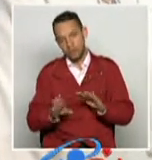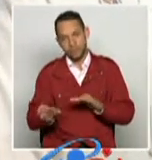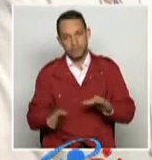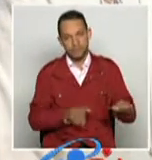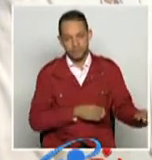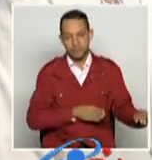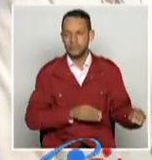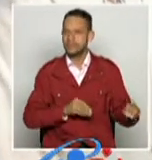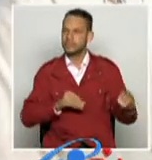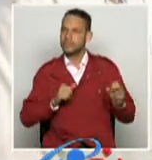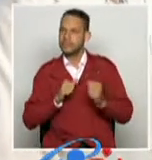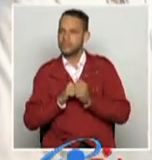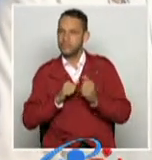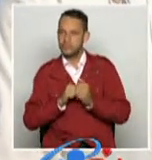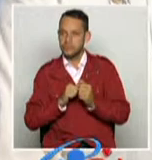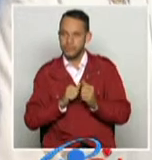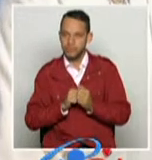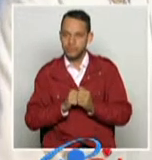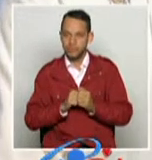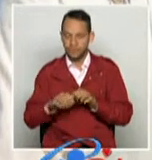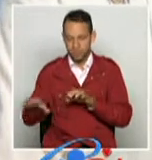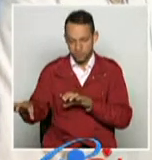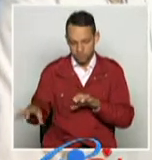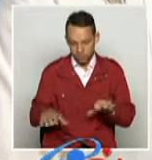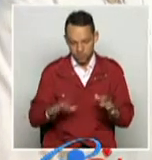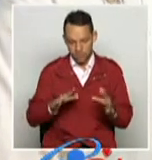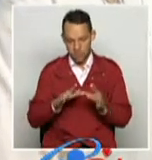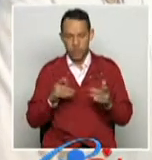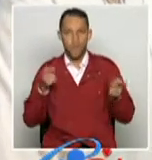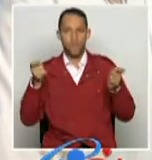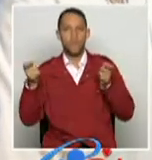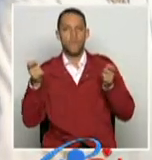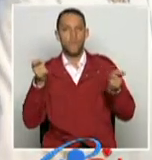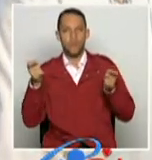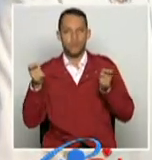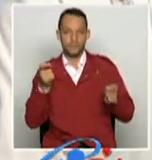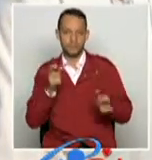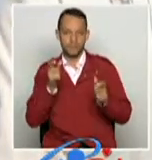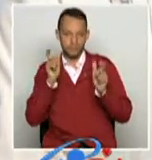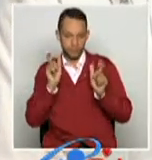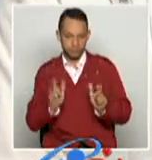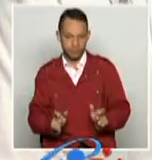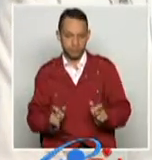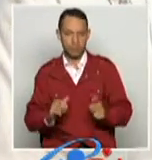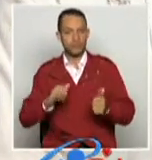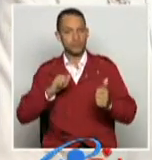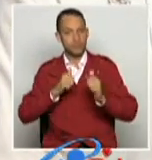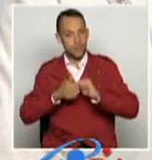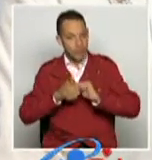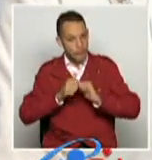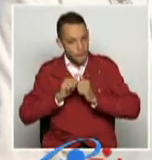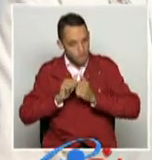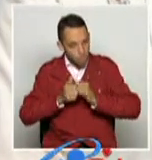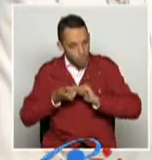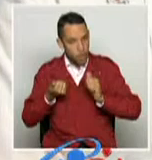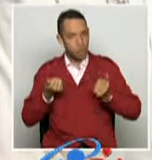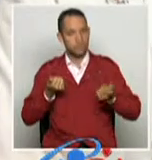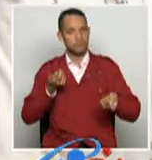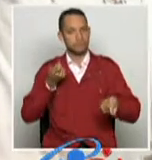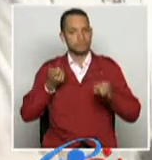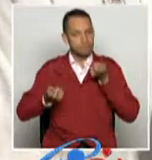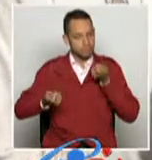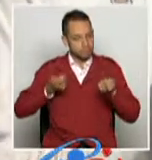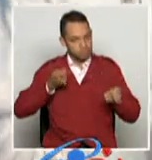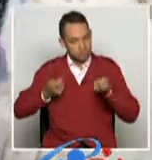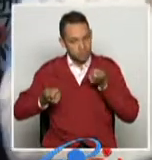Obviamente esto va acompañado de un plancito casero que siempre mandamos a los pacientes, donde mandamos unos ejercicios, los balanceos de Coleman, unos ejercicios